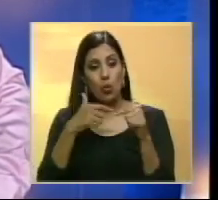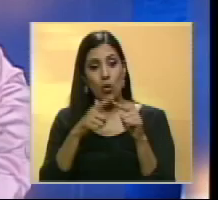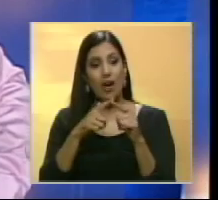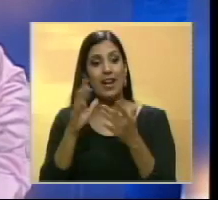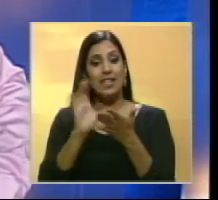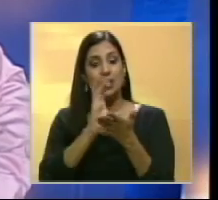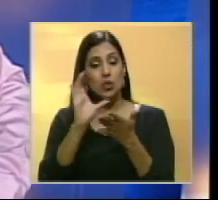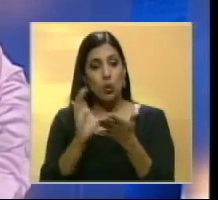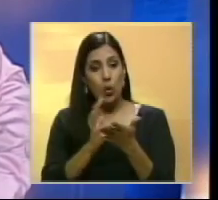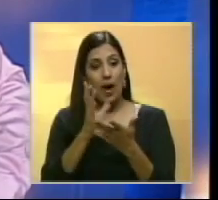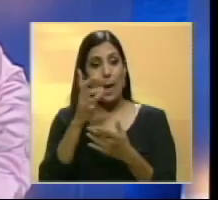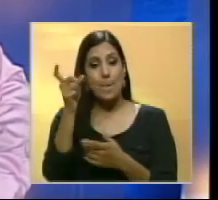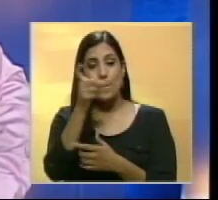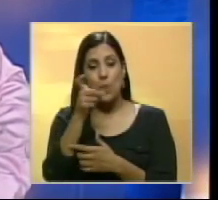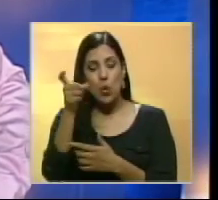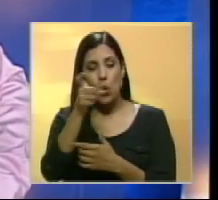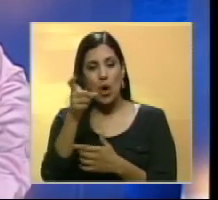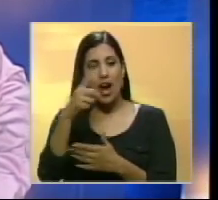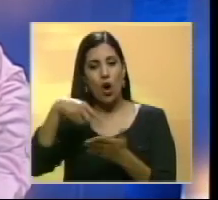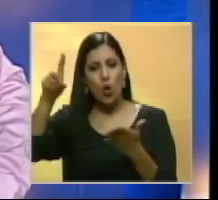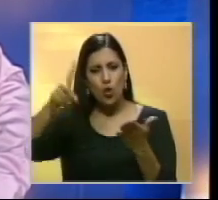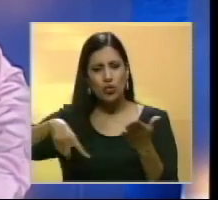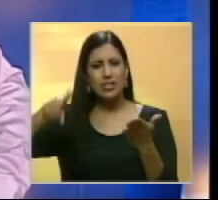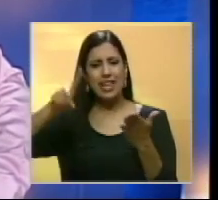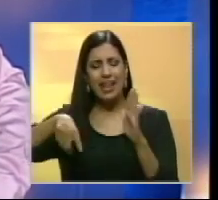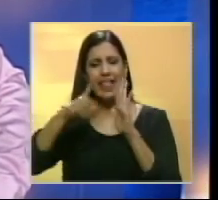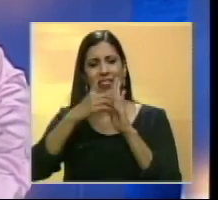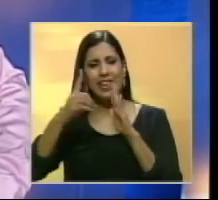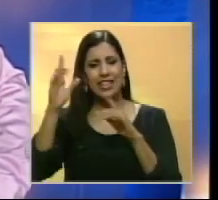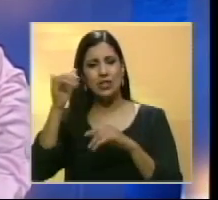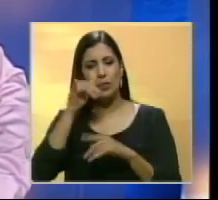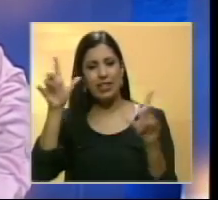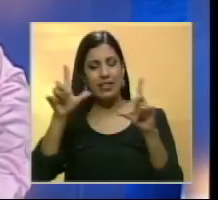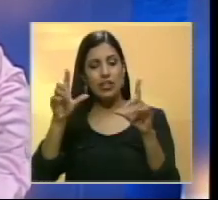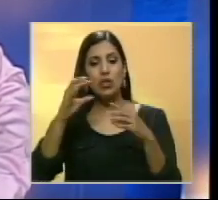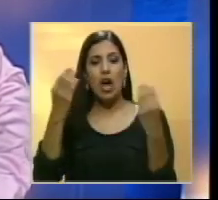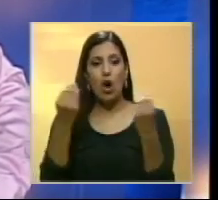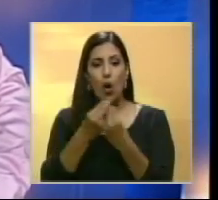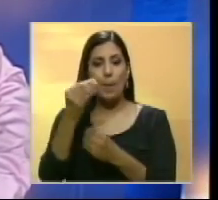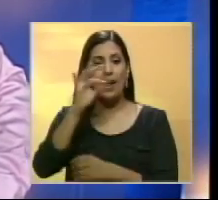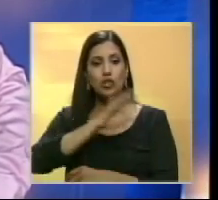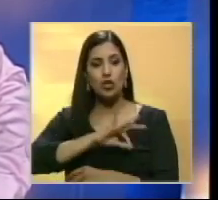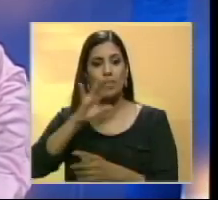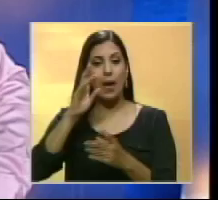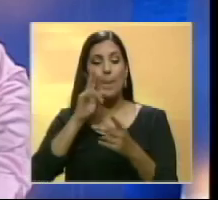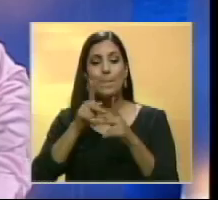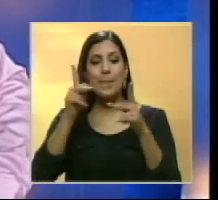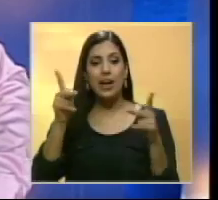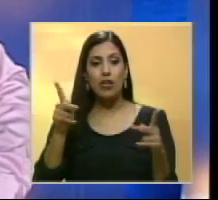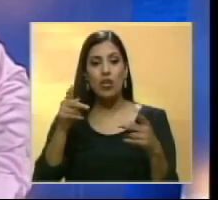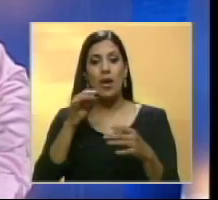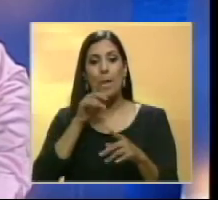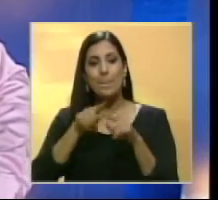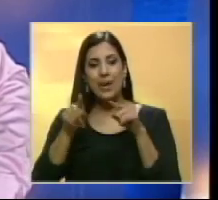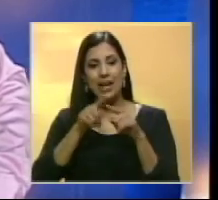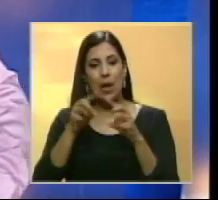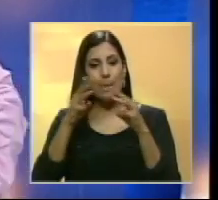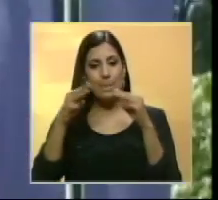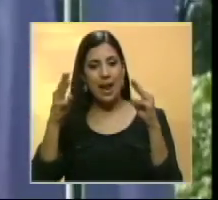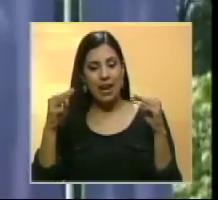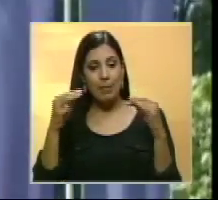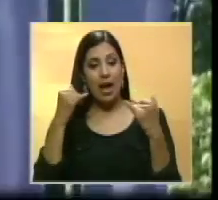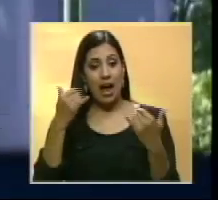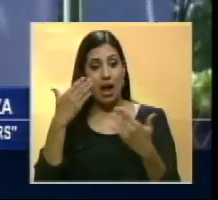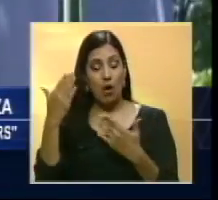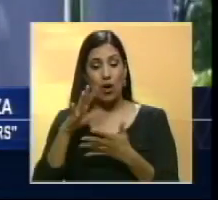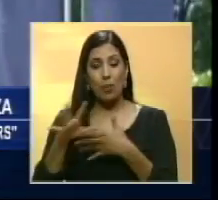en la ciudad de Nyon en busca de contratos de derechos audiovisuales con una sociedad que aparece en los documentos de escándalo Panama Papers.